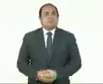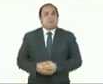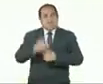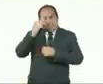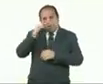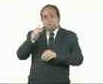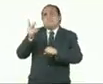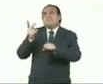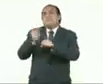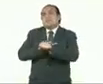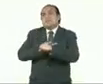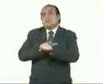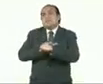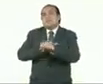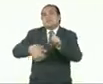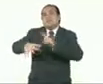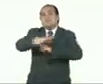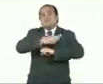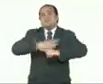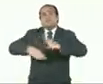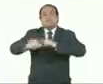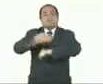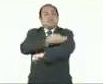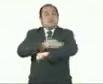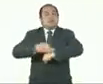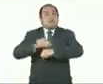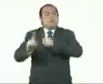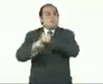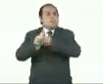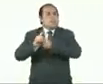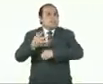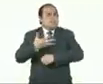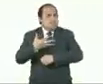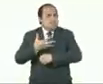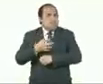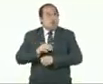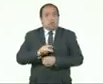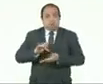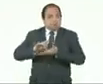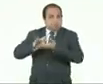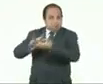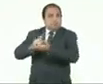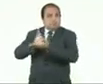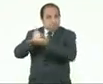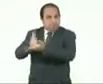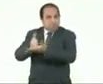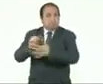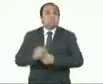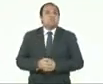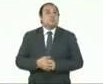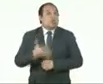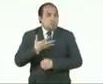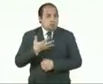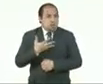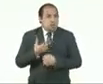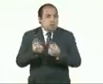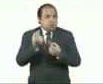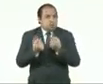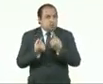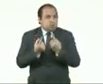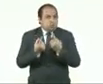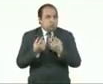saber qué pasa en el núcleo familiar, si tienen problemas que les podamos ayudar, si tienen